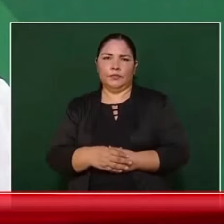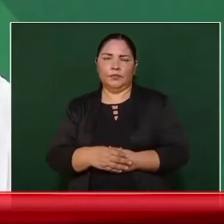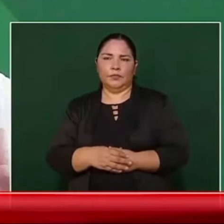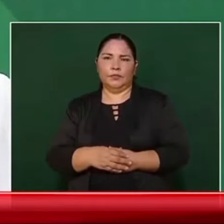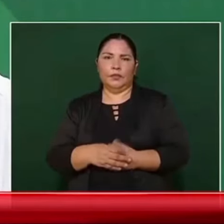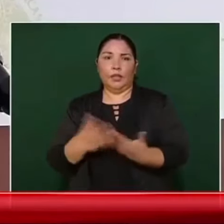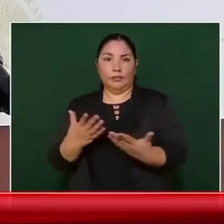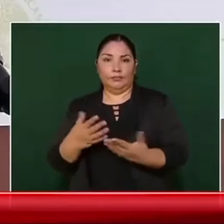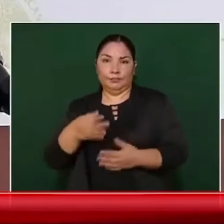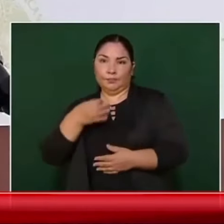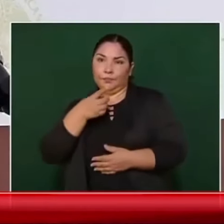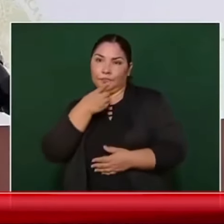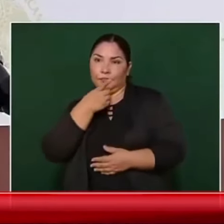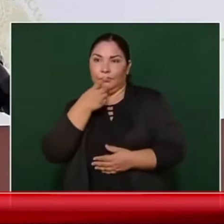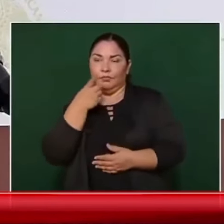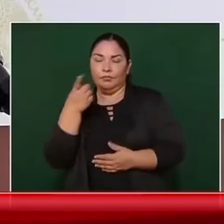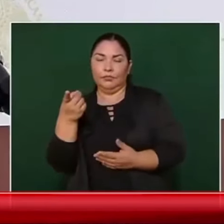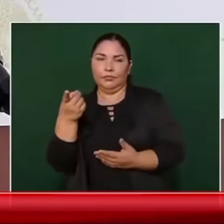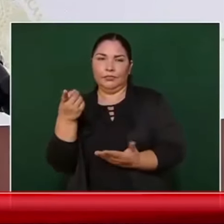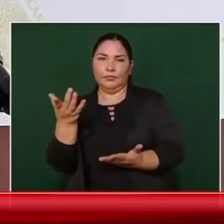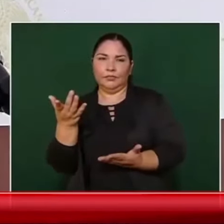le comentaba esto